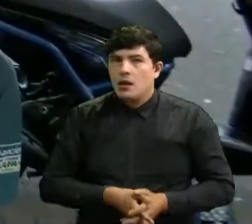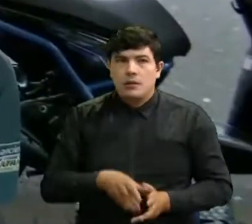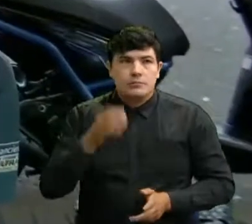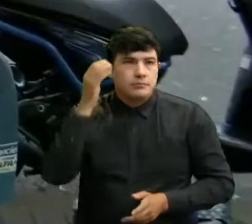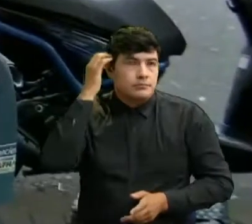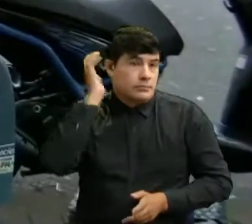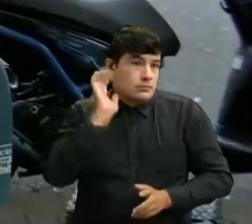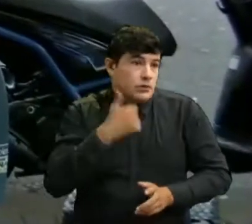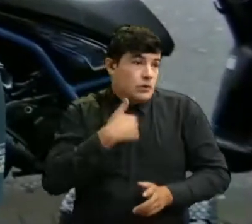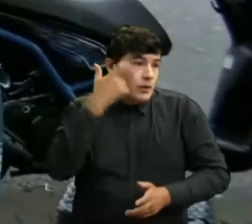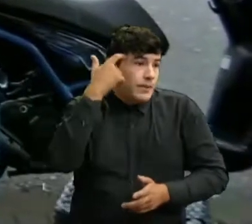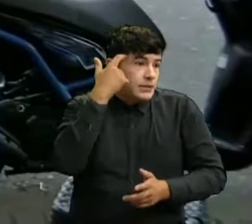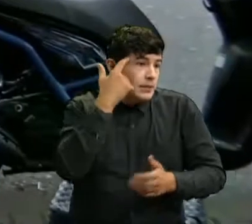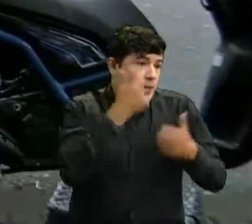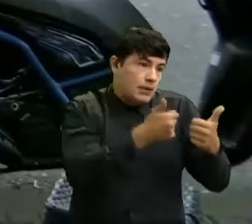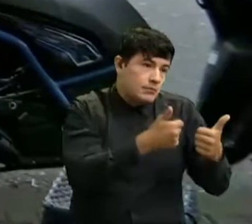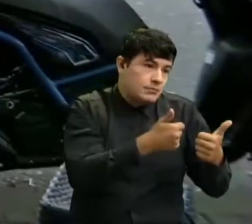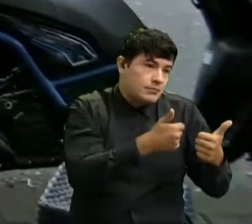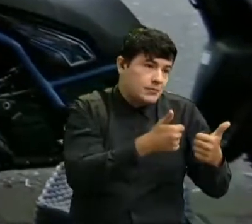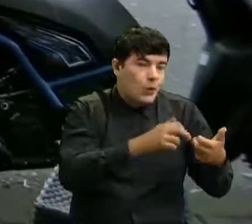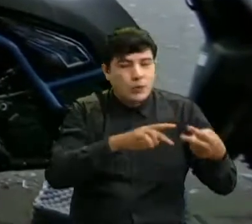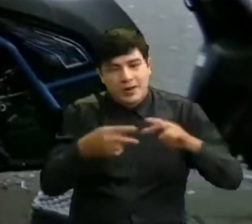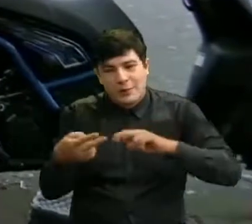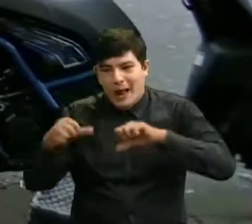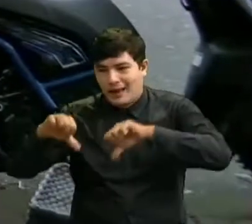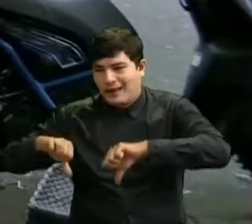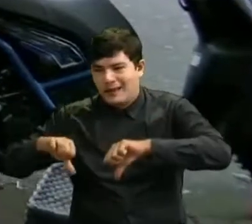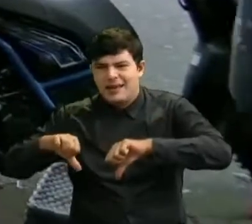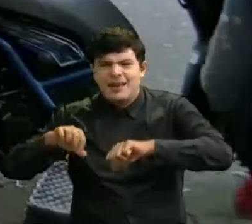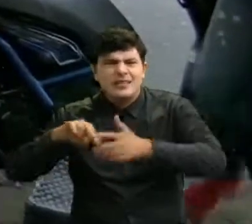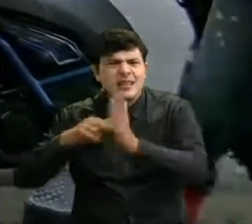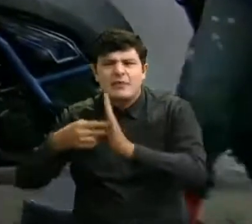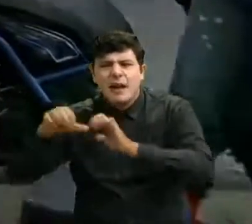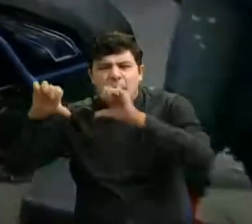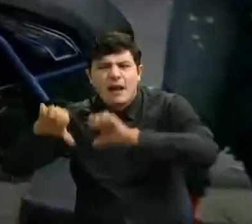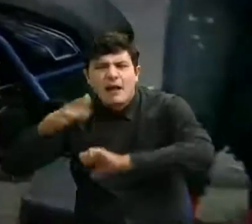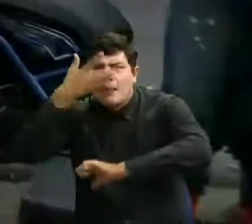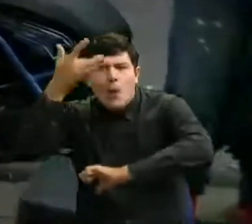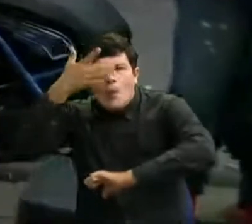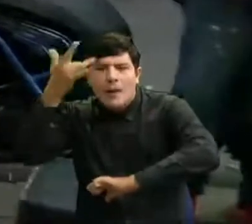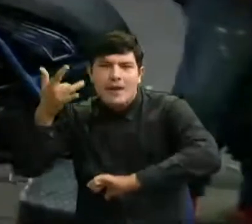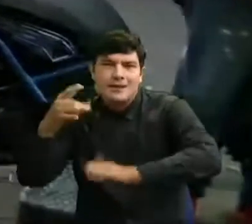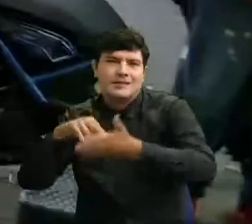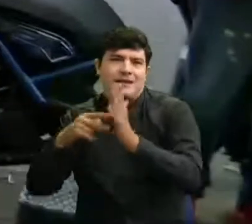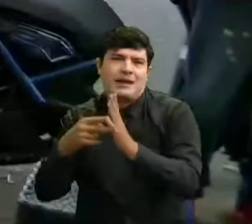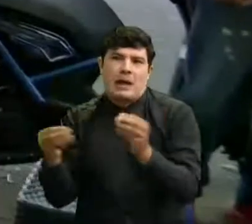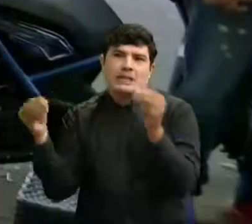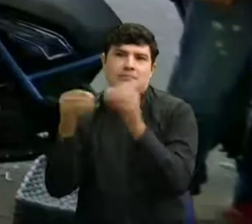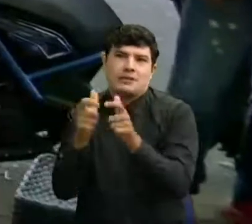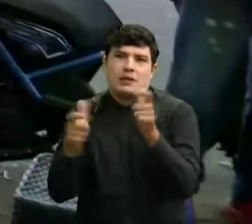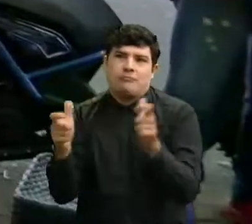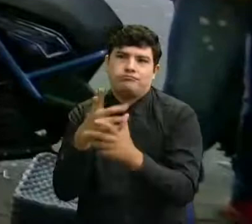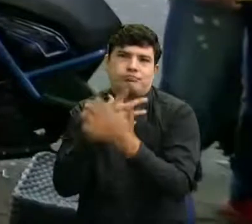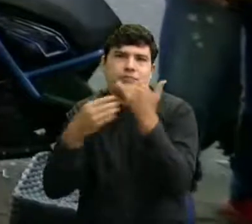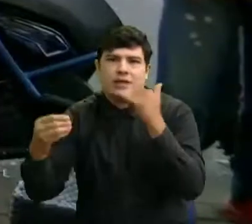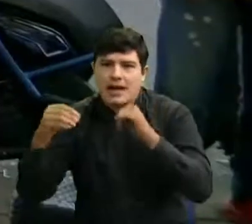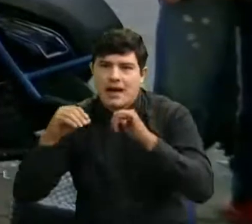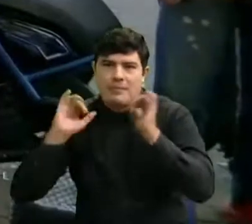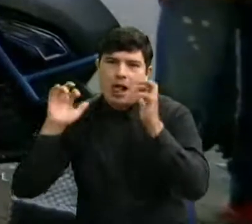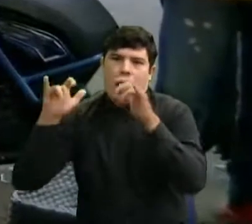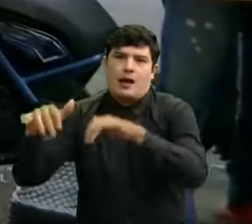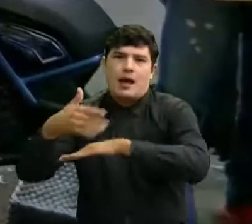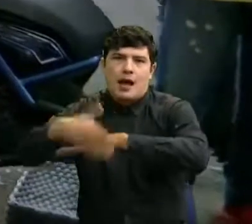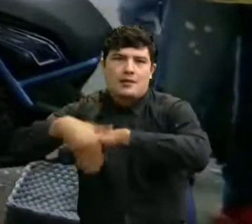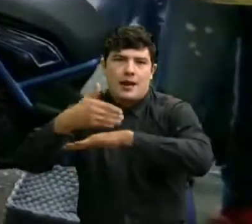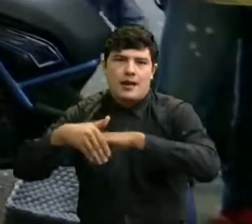Por un lado bueno y por otro lado malo. ¿En qué sentido malo? Porque va a haber más multitud, va a salir más gente, va a estar las calles